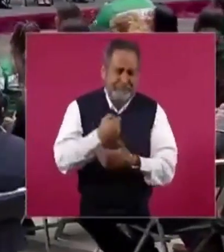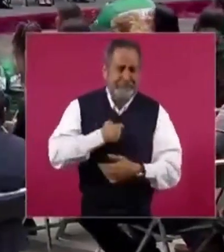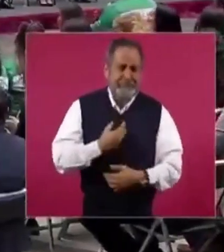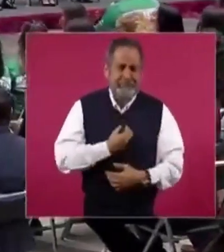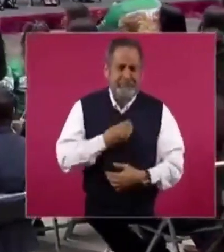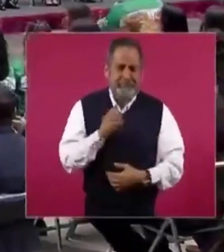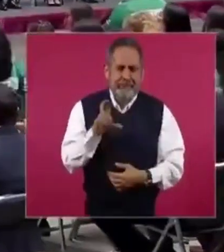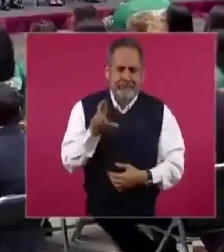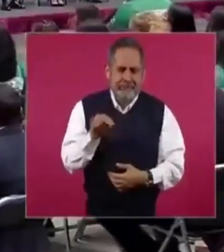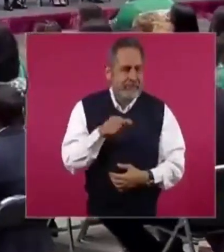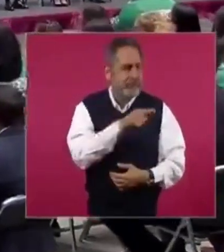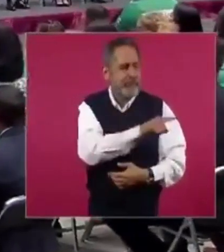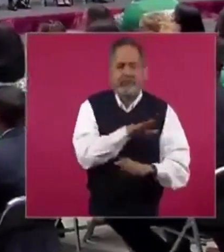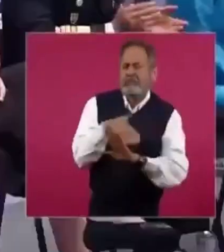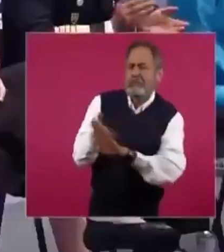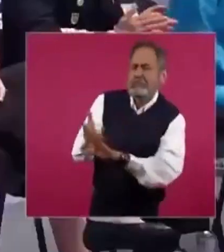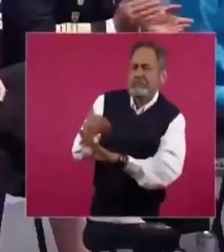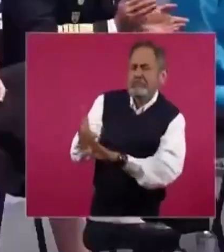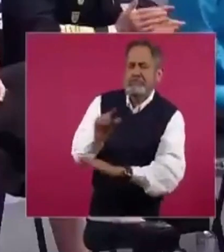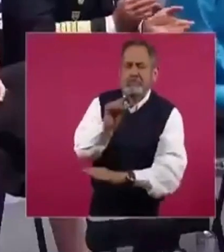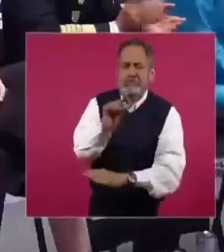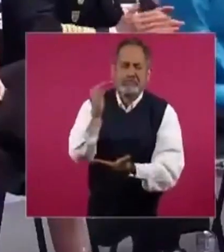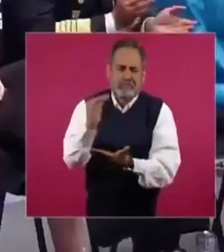Le gano.